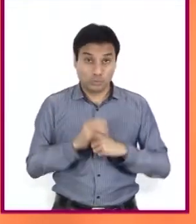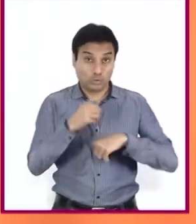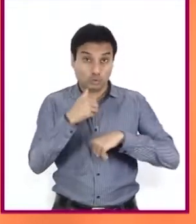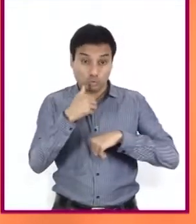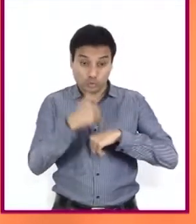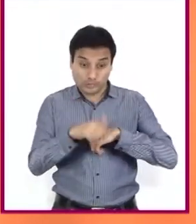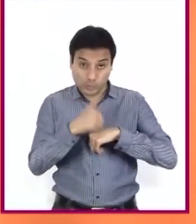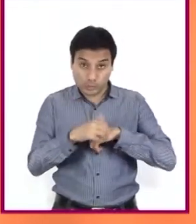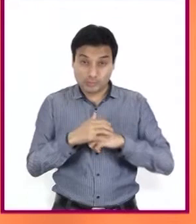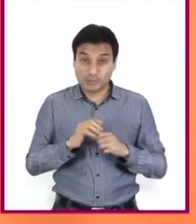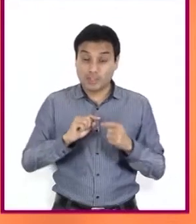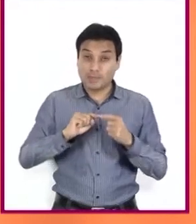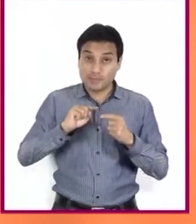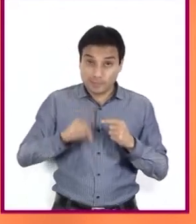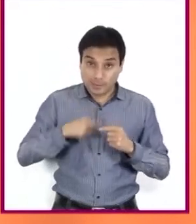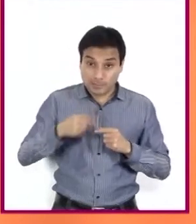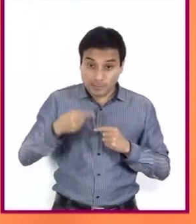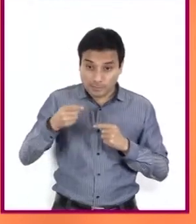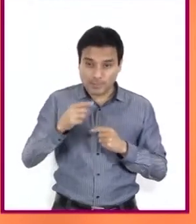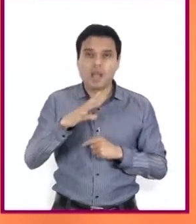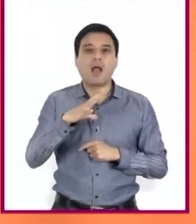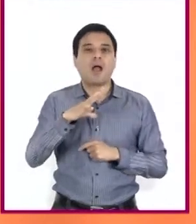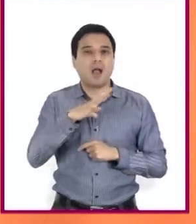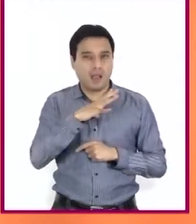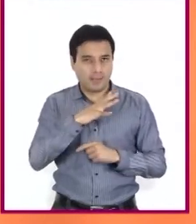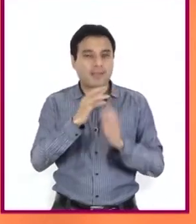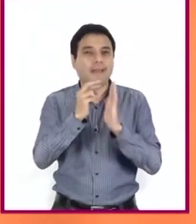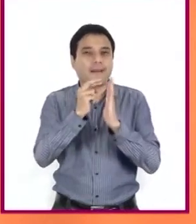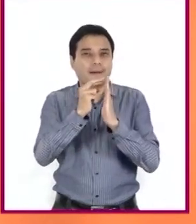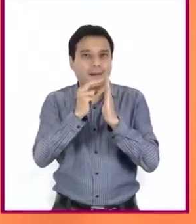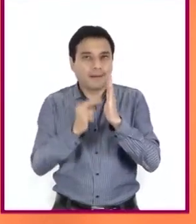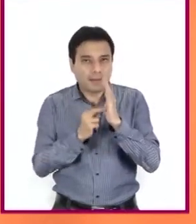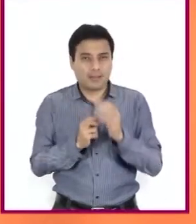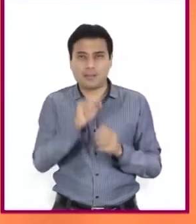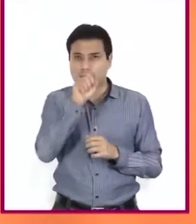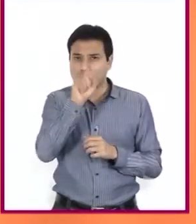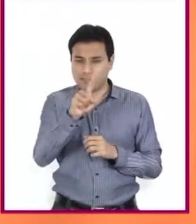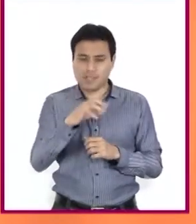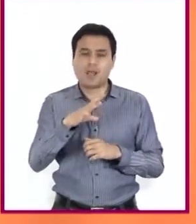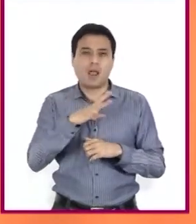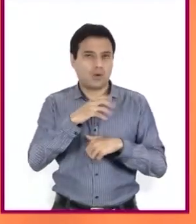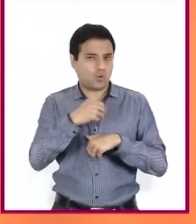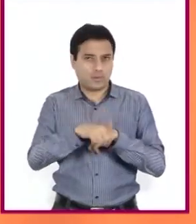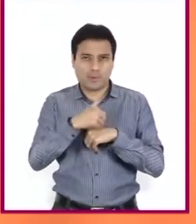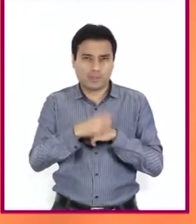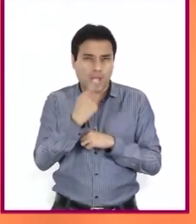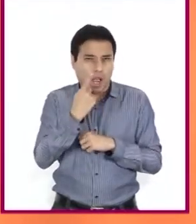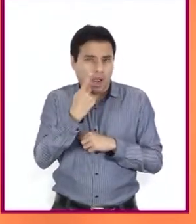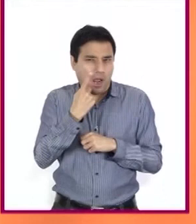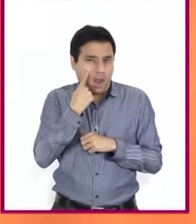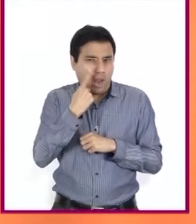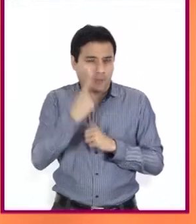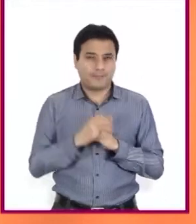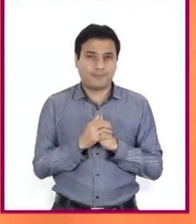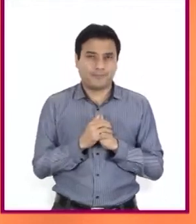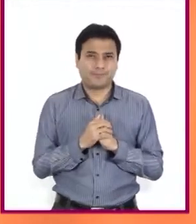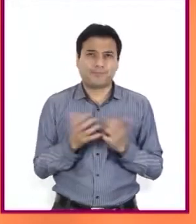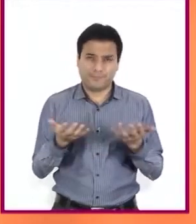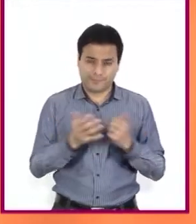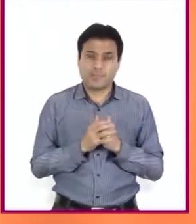siguen una regla matemática en la cual también encontramos números constantes.